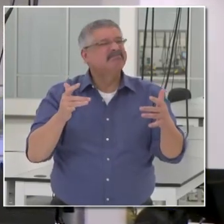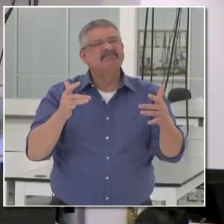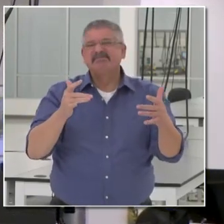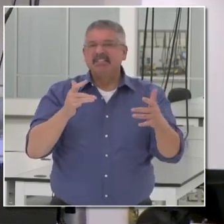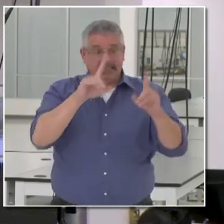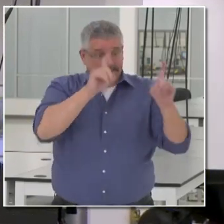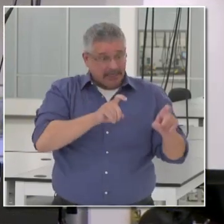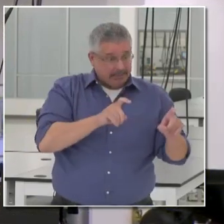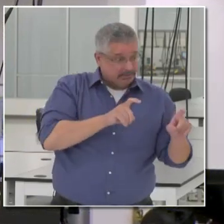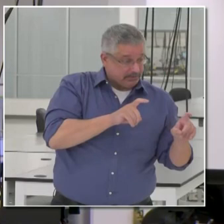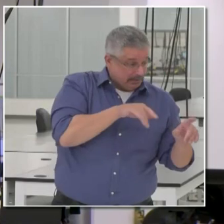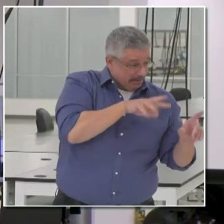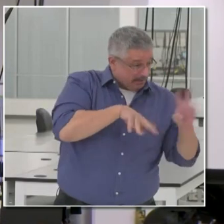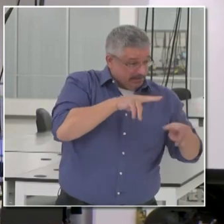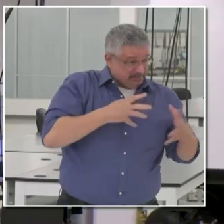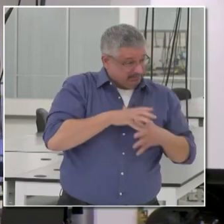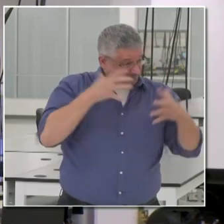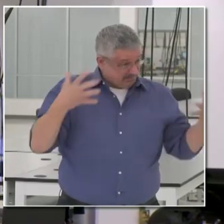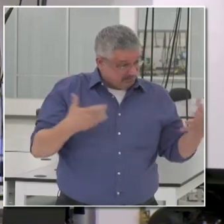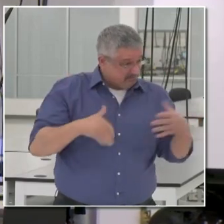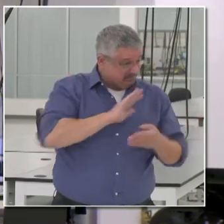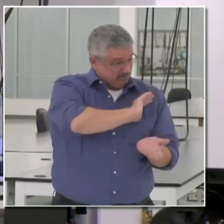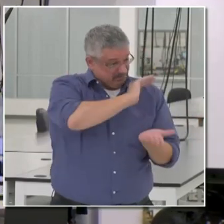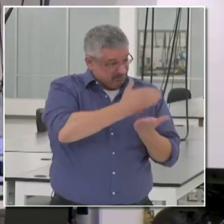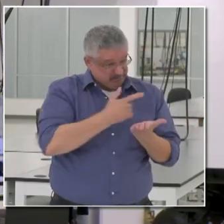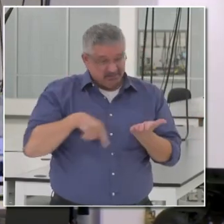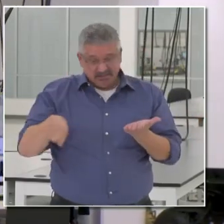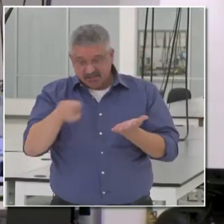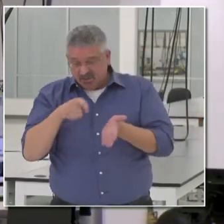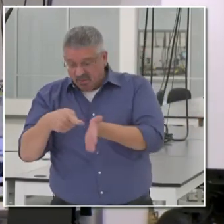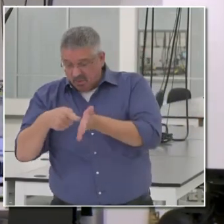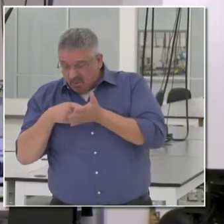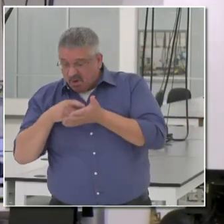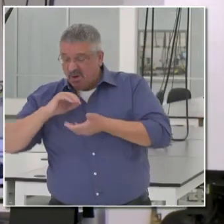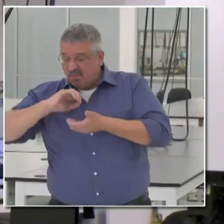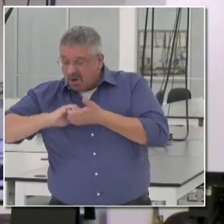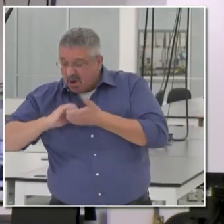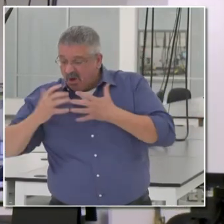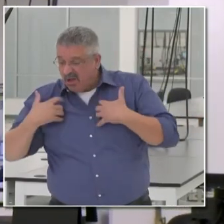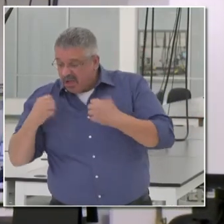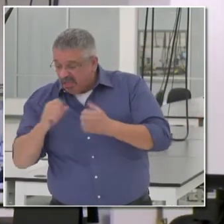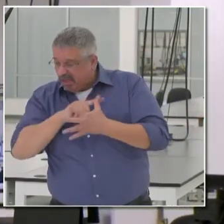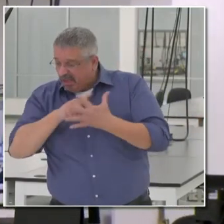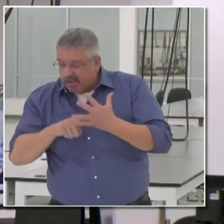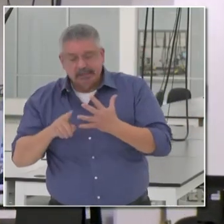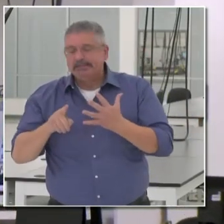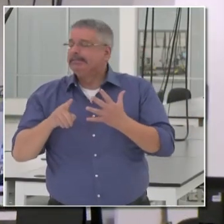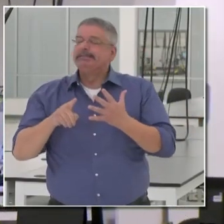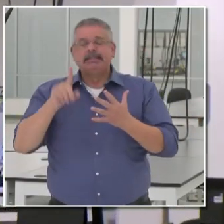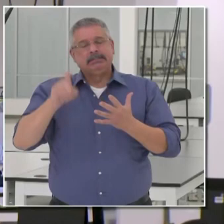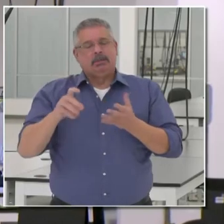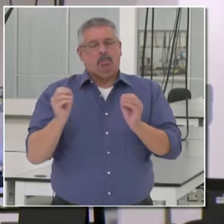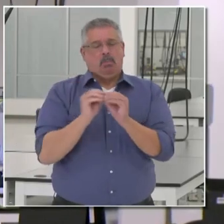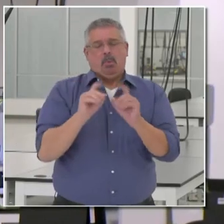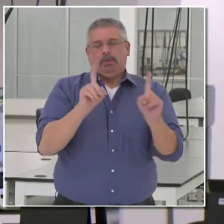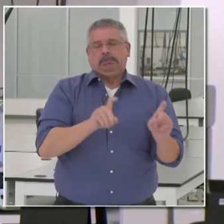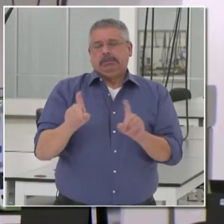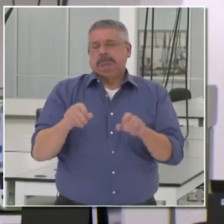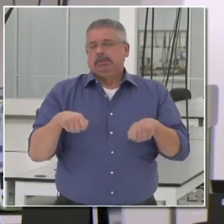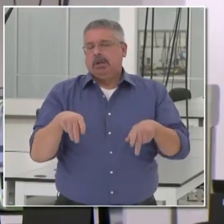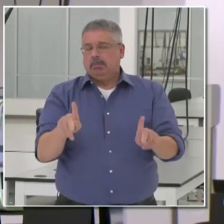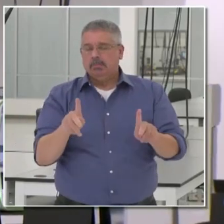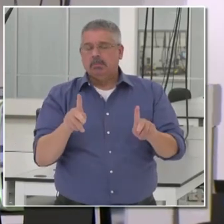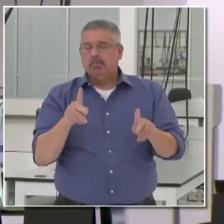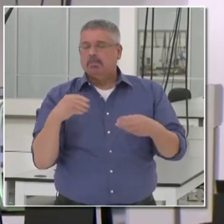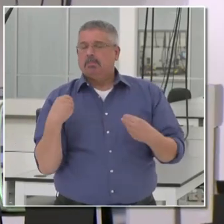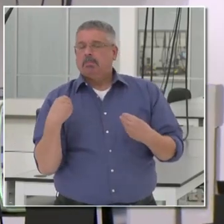simplemente no nos igualaríamos a la demanda de nuestros epidemiólogos y nuestros colaboradores en el estado de